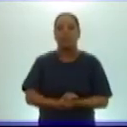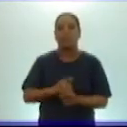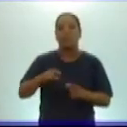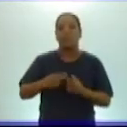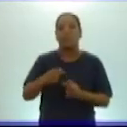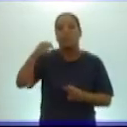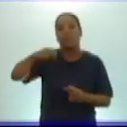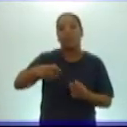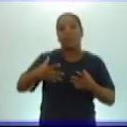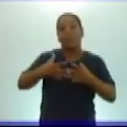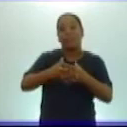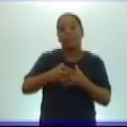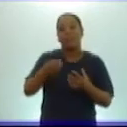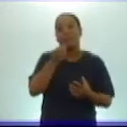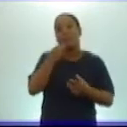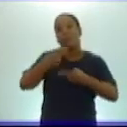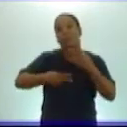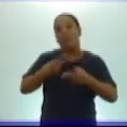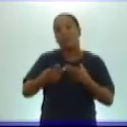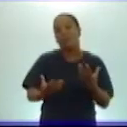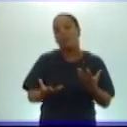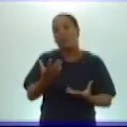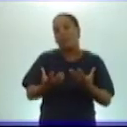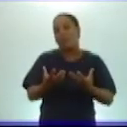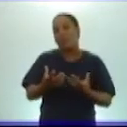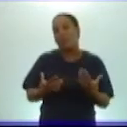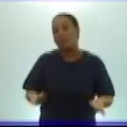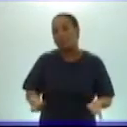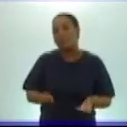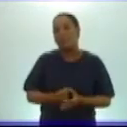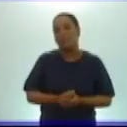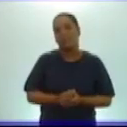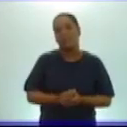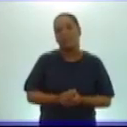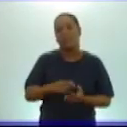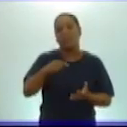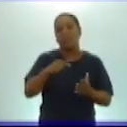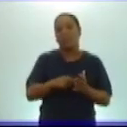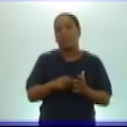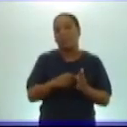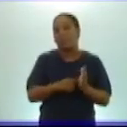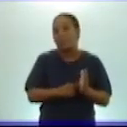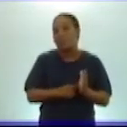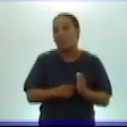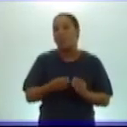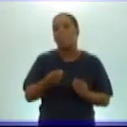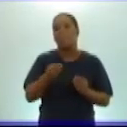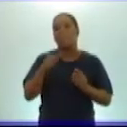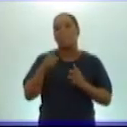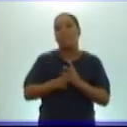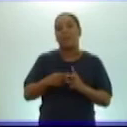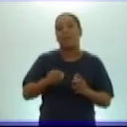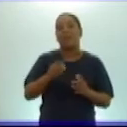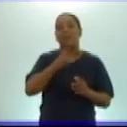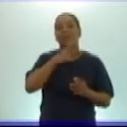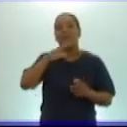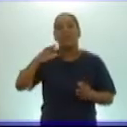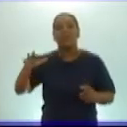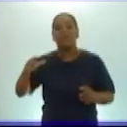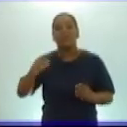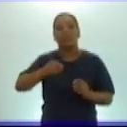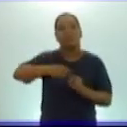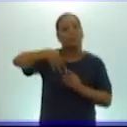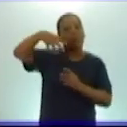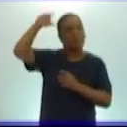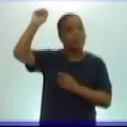por calentamiento o a temperatura ambiente esta operación de vaporización para que el componente líquido pase a la atmósfera y poder recoger